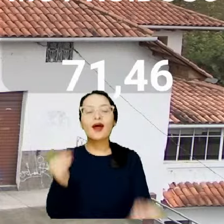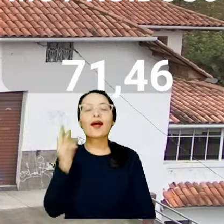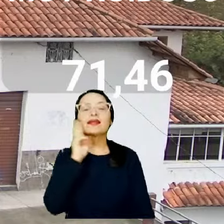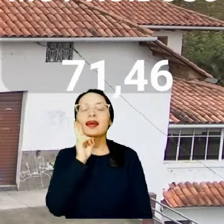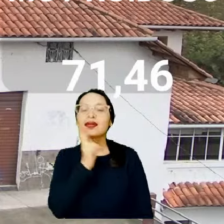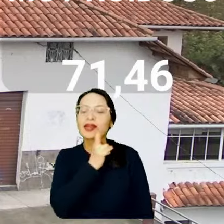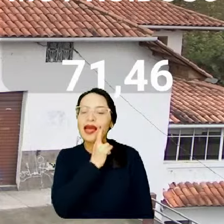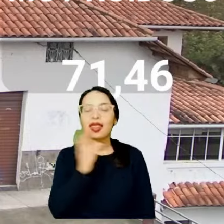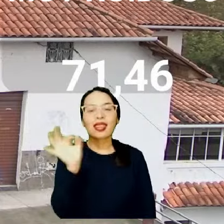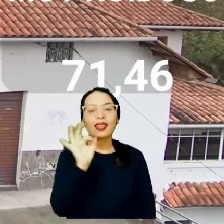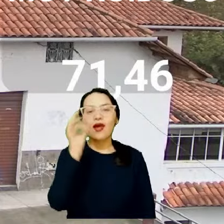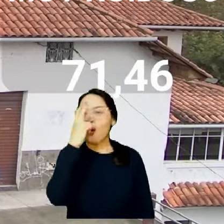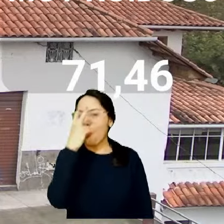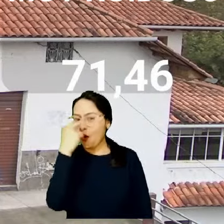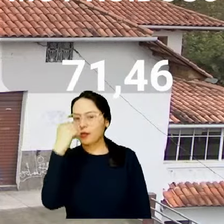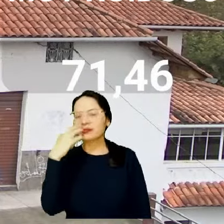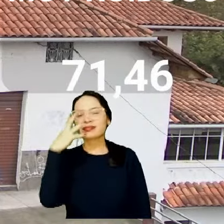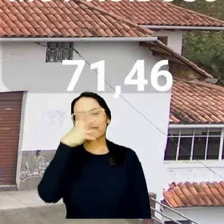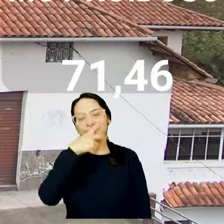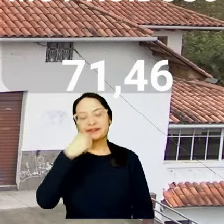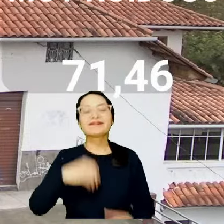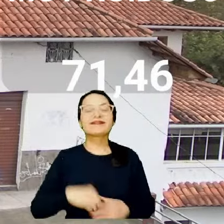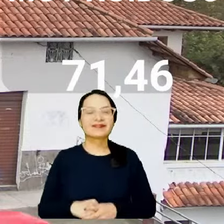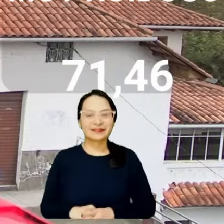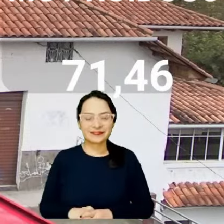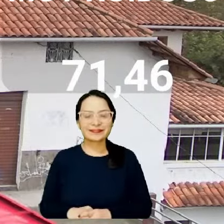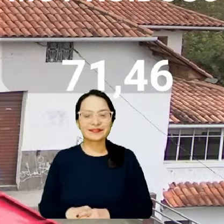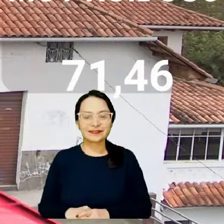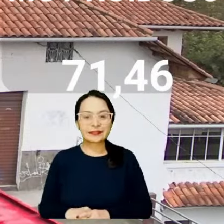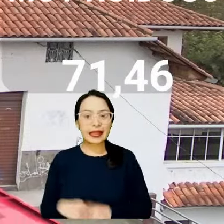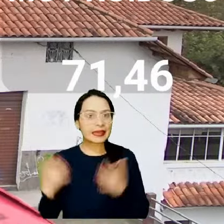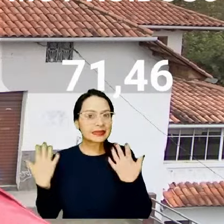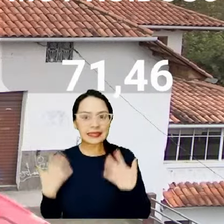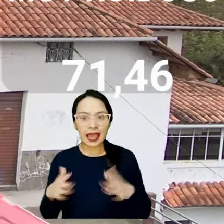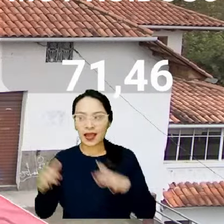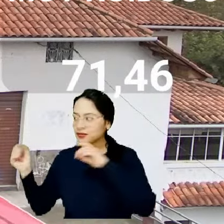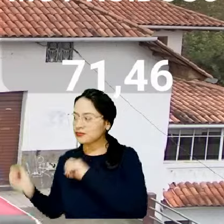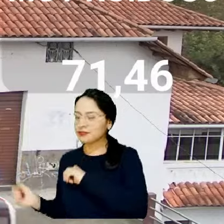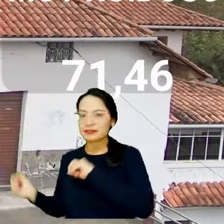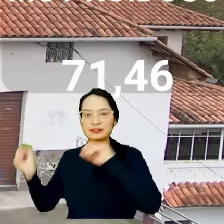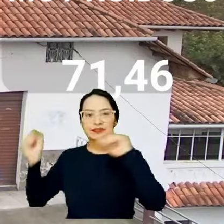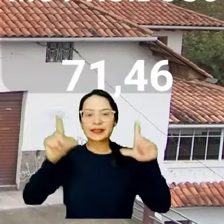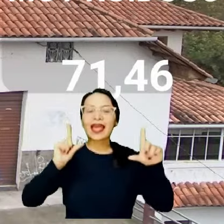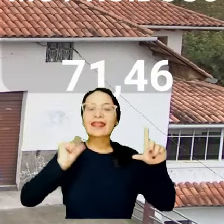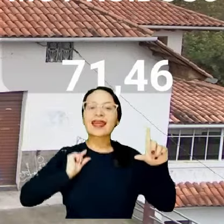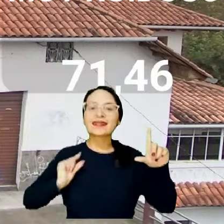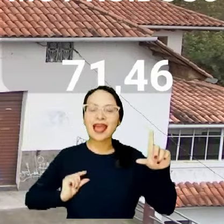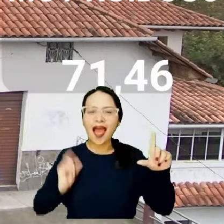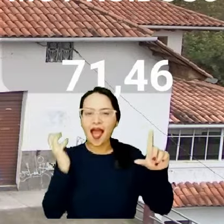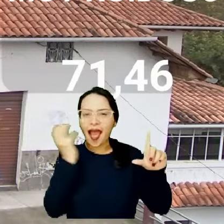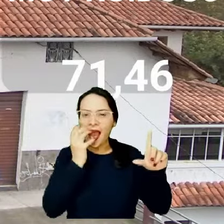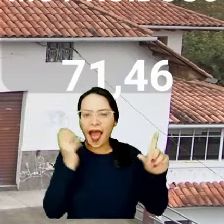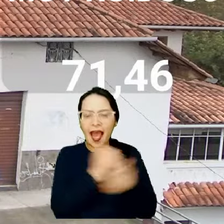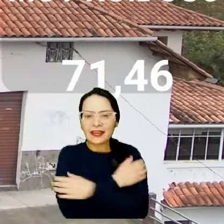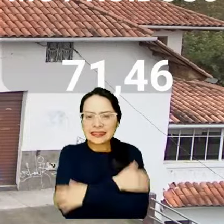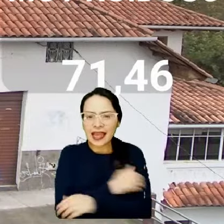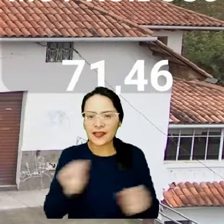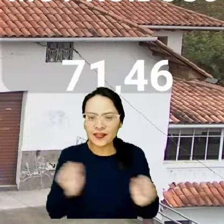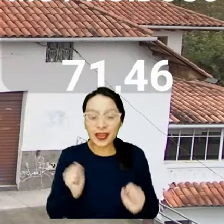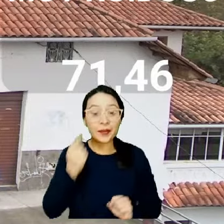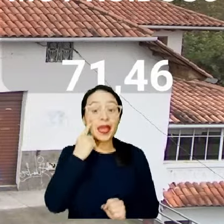van dinamizando este sector. Tenemos ya precisamente en pantalla el reporte del tiempo. Y la temperatura máxima hoy